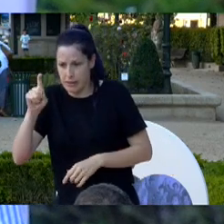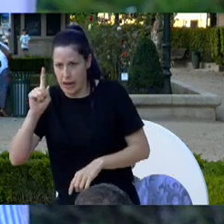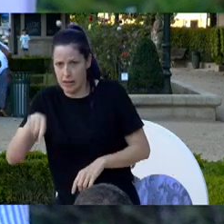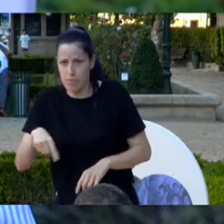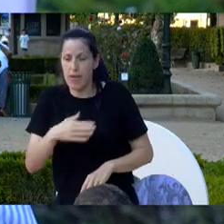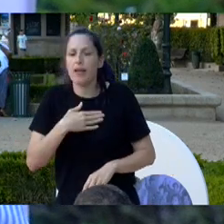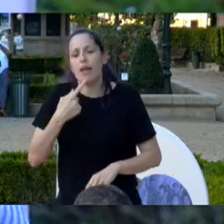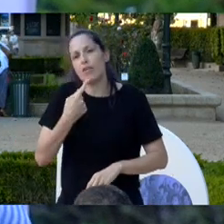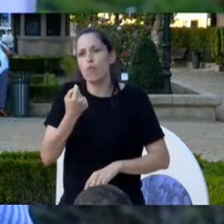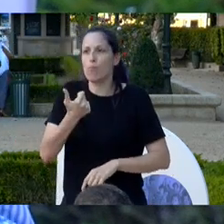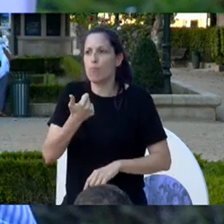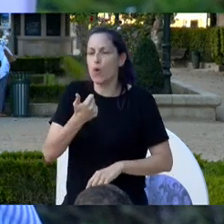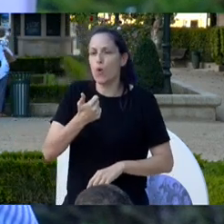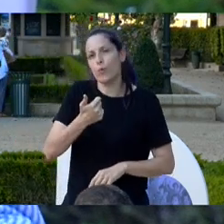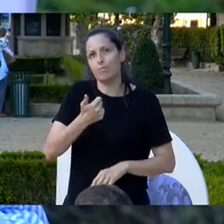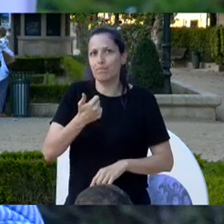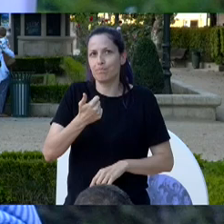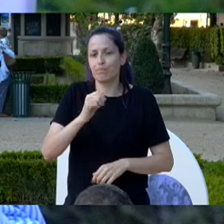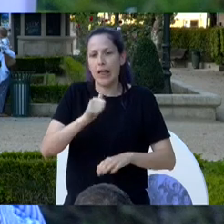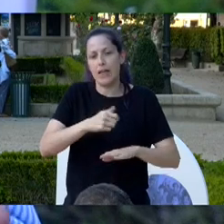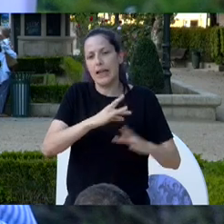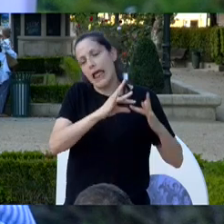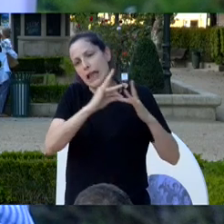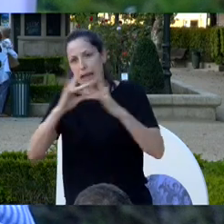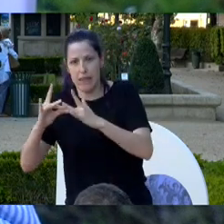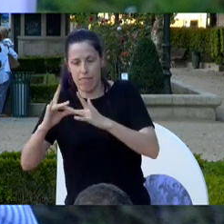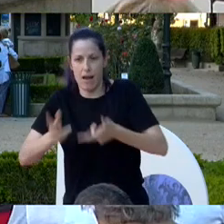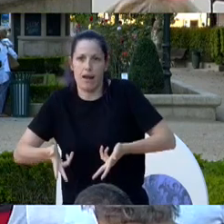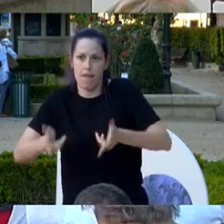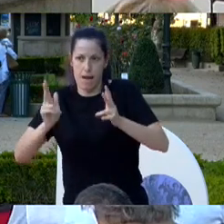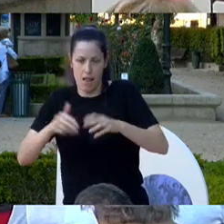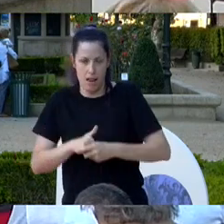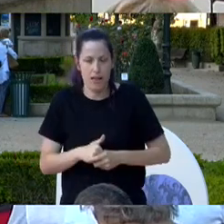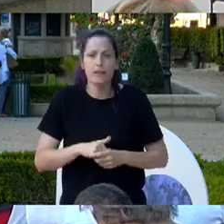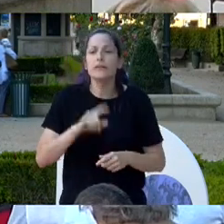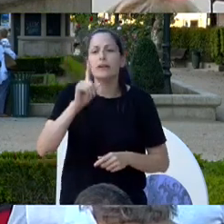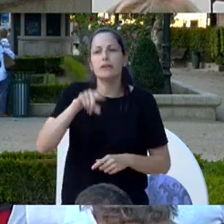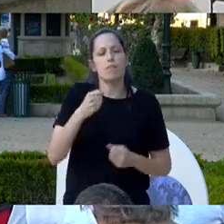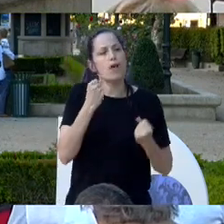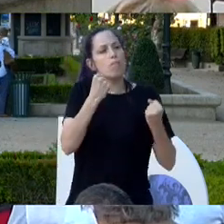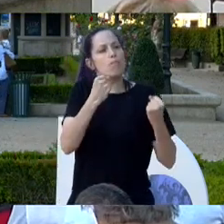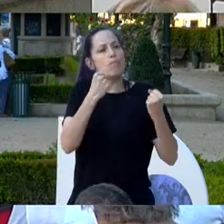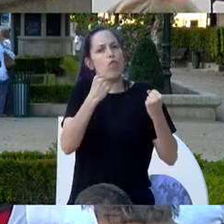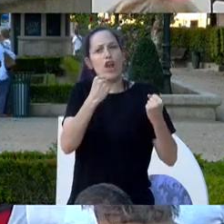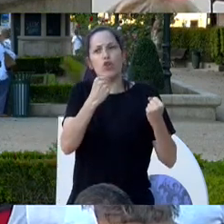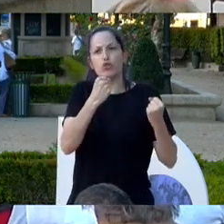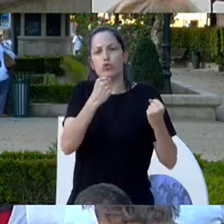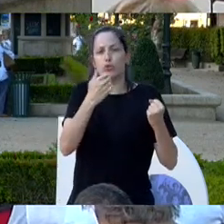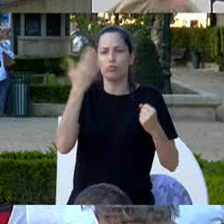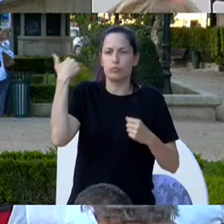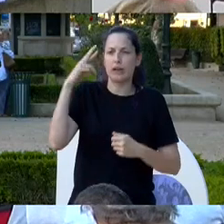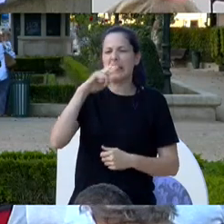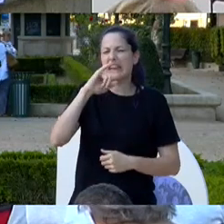Liberal e o brazo político dos poderosos Riestra, que dominaban a mitad de la provincia de Pontevedra.